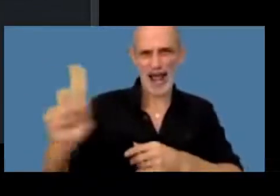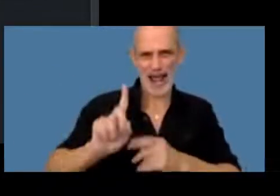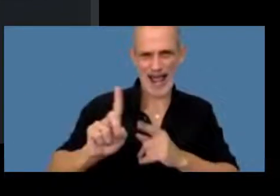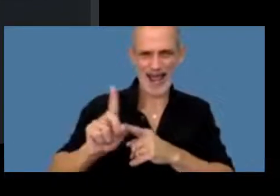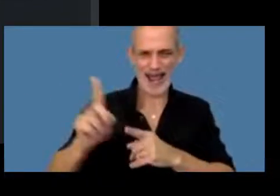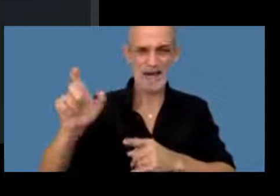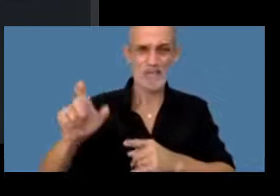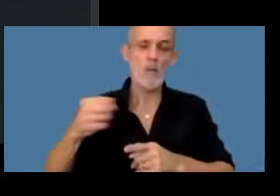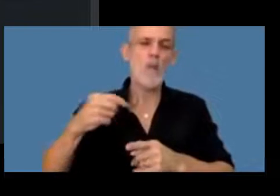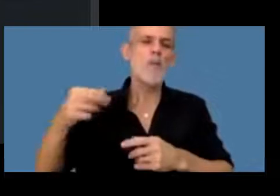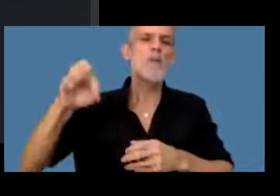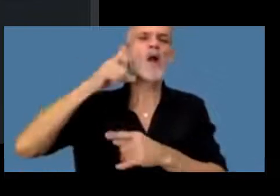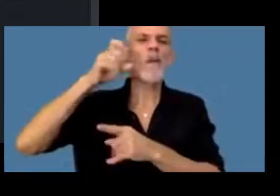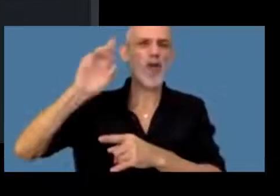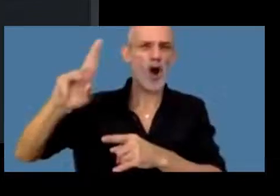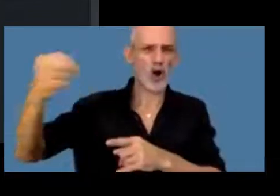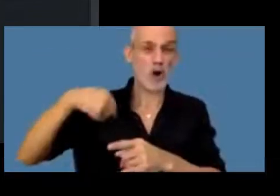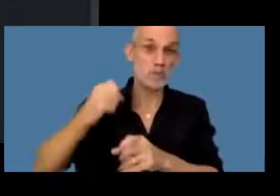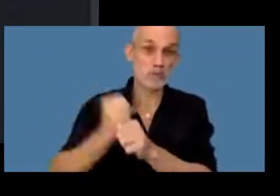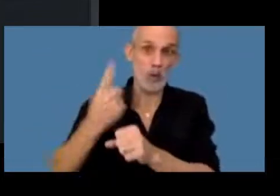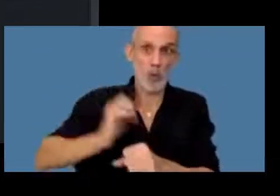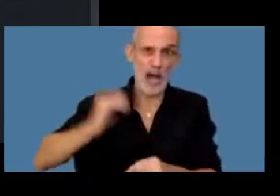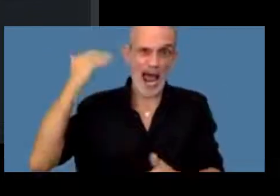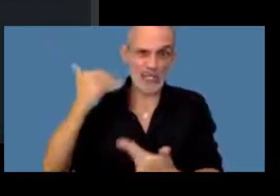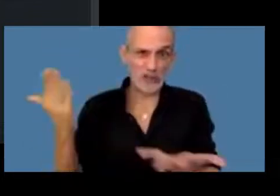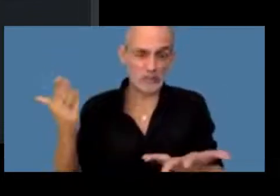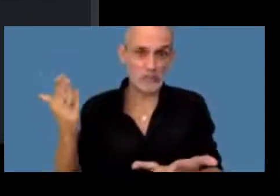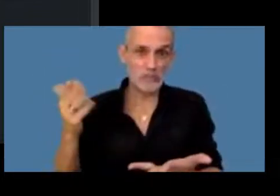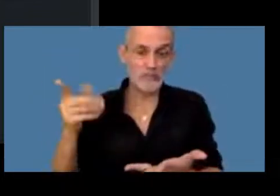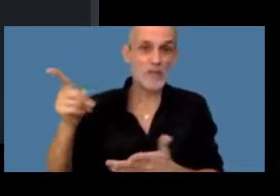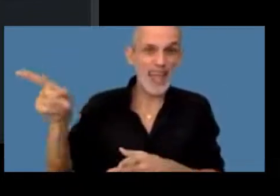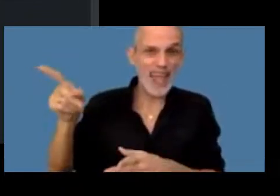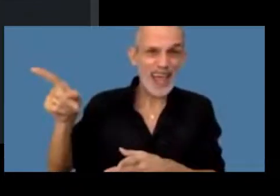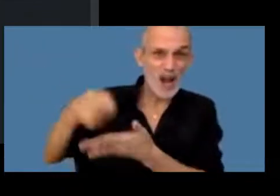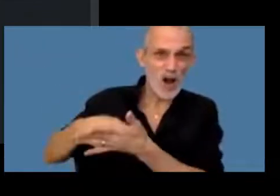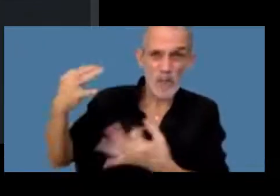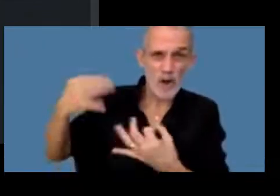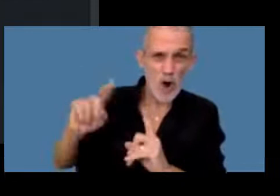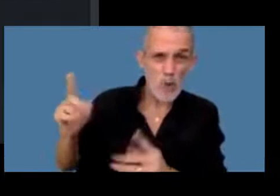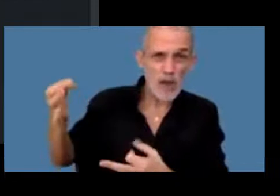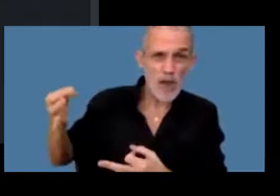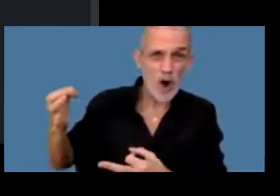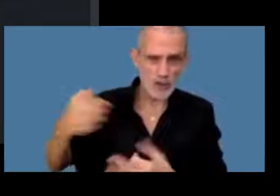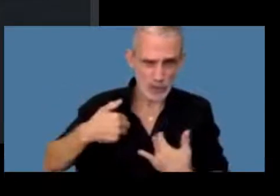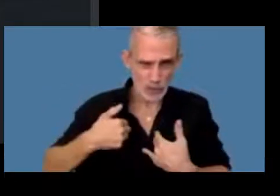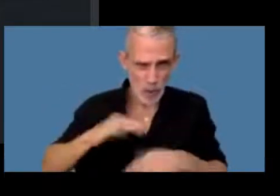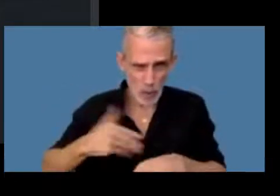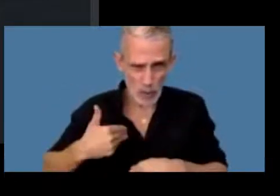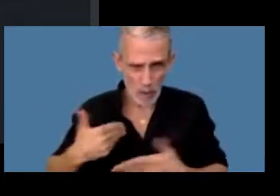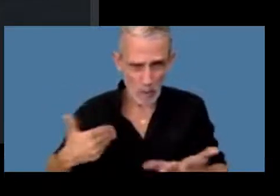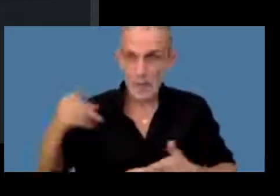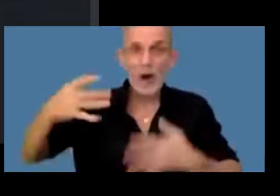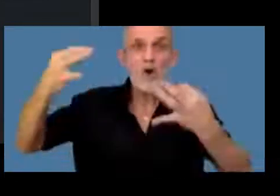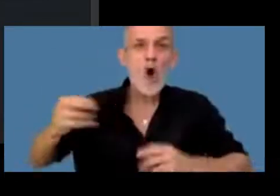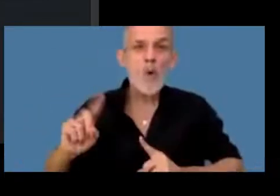proveedor mío que haya trabajado conmigo hace un año y que cayó en incumplimiento. A lo sumo será un incumplidor, digamos. Pero si